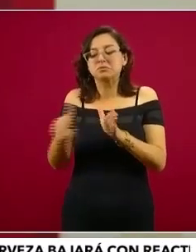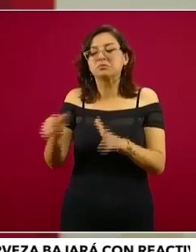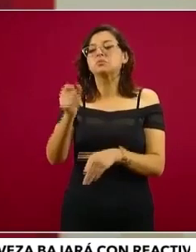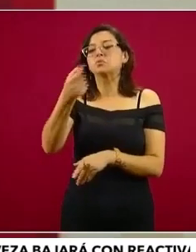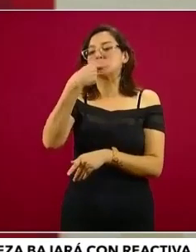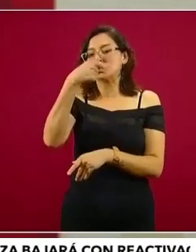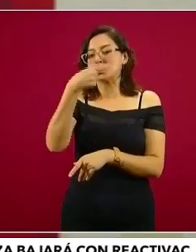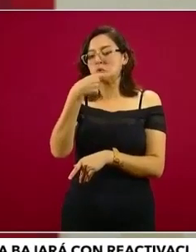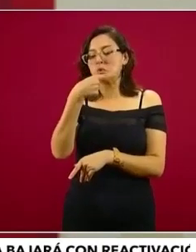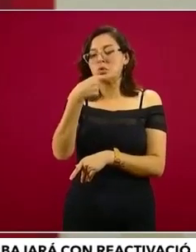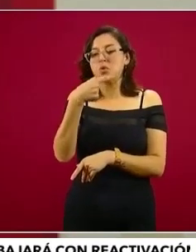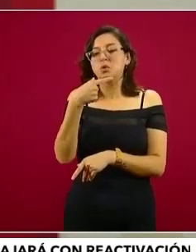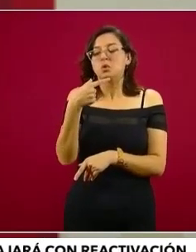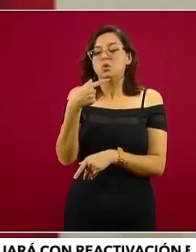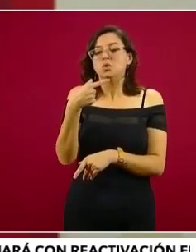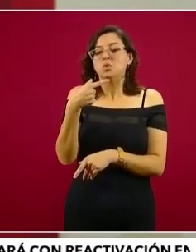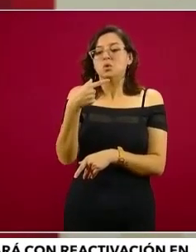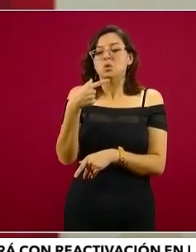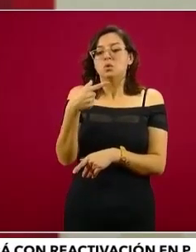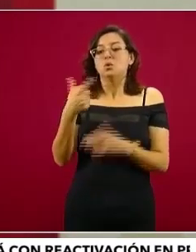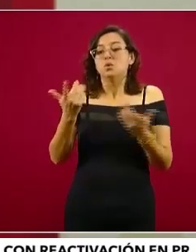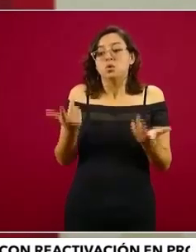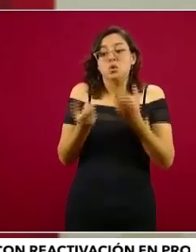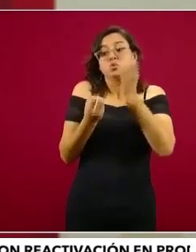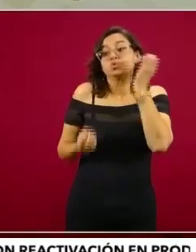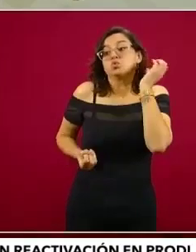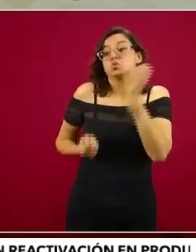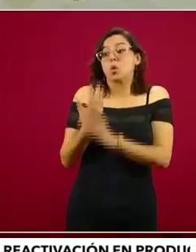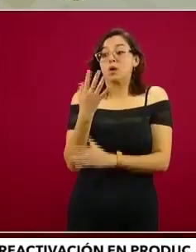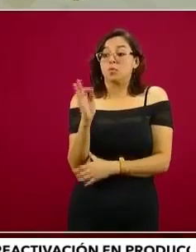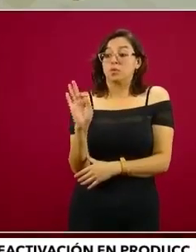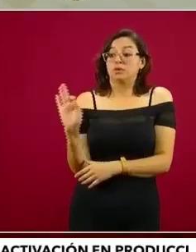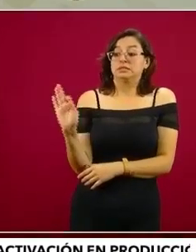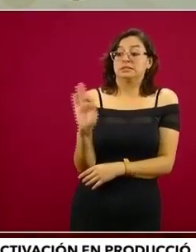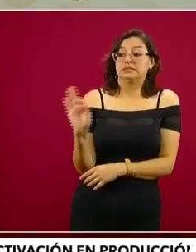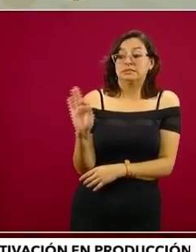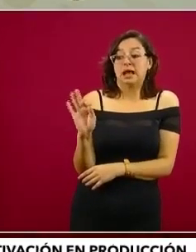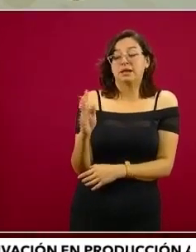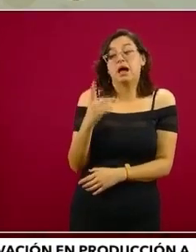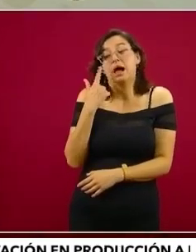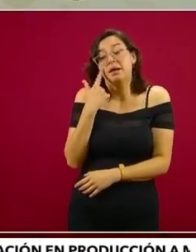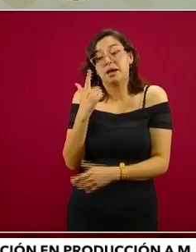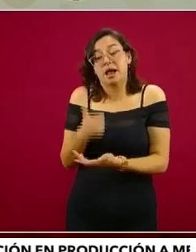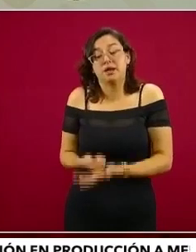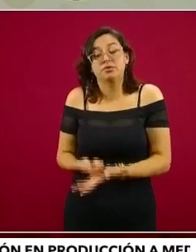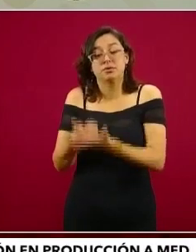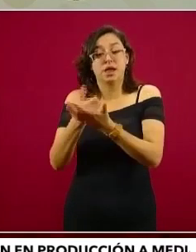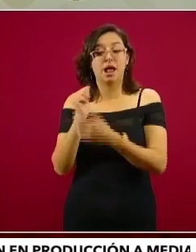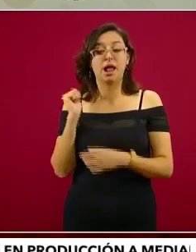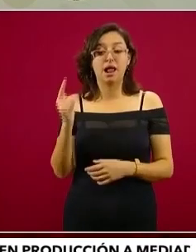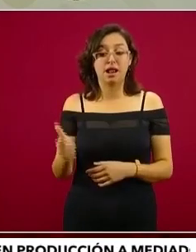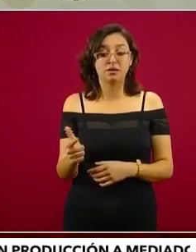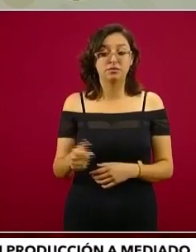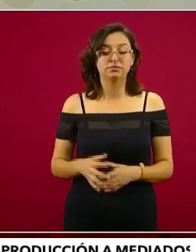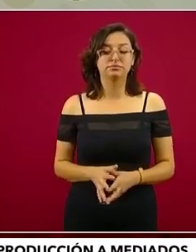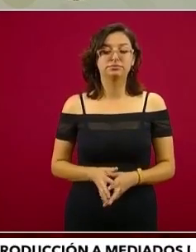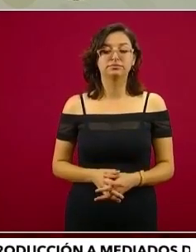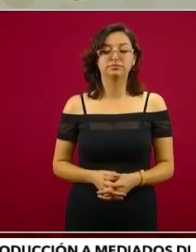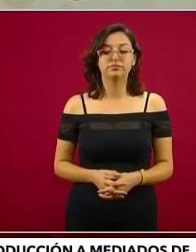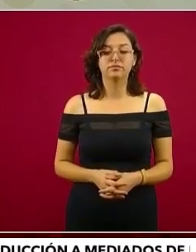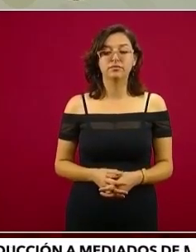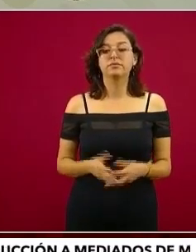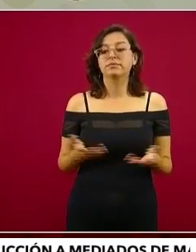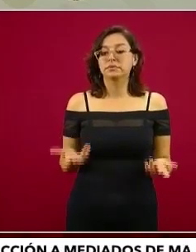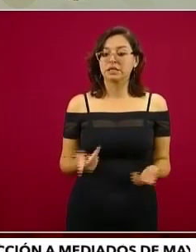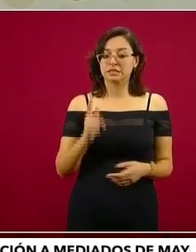condición que se llama uso novedoso compasivo, podríamos llamarle. Ahora, ¿qué quiere decir esto? Que todavía la